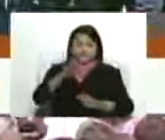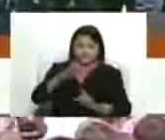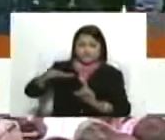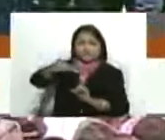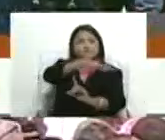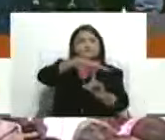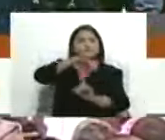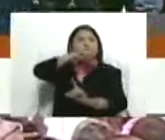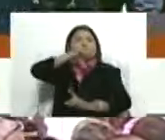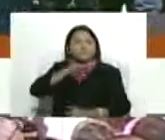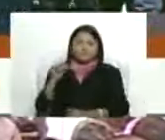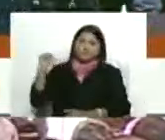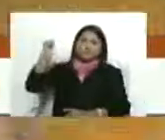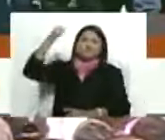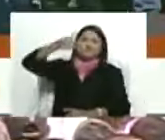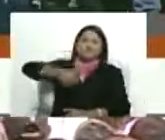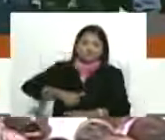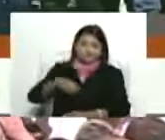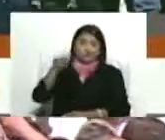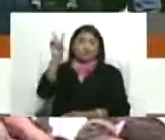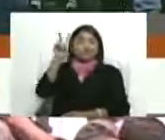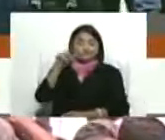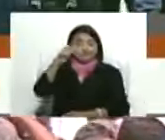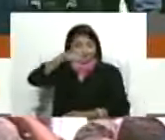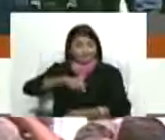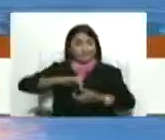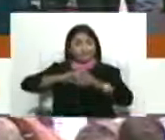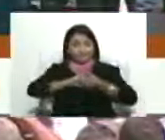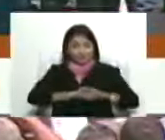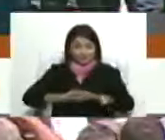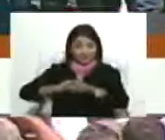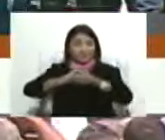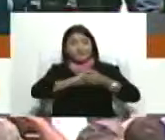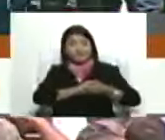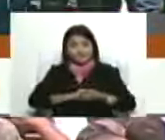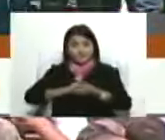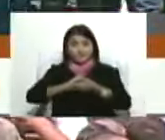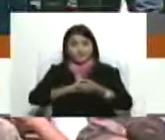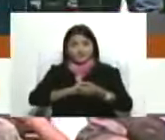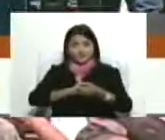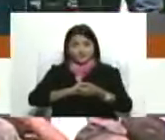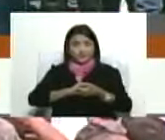nuestra patria aquí en Trujillo que